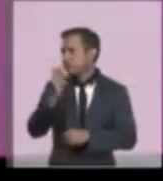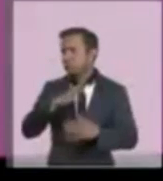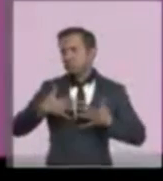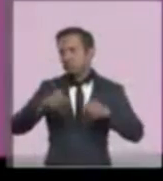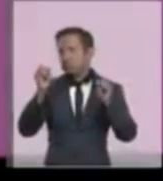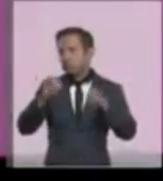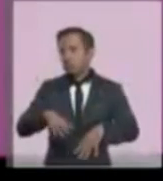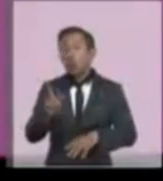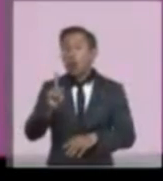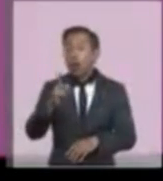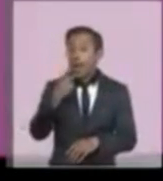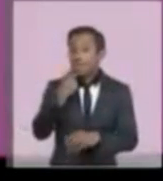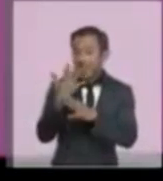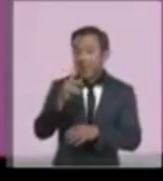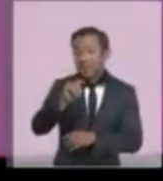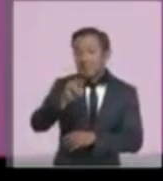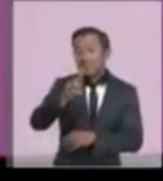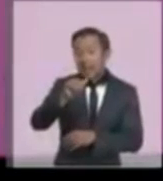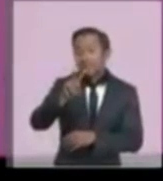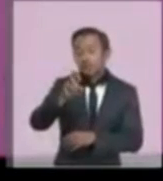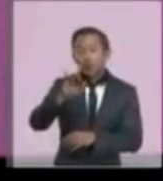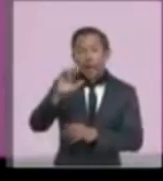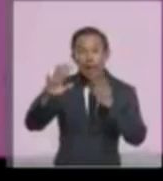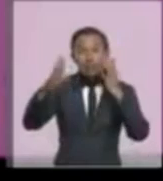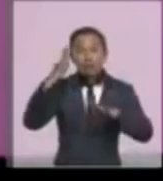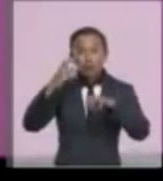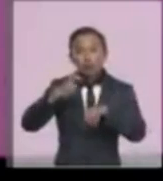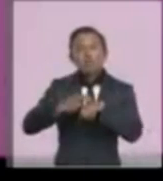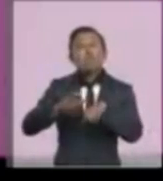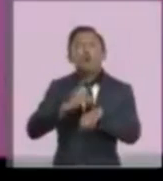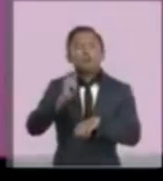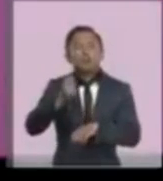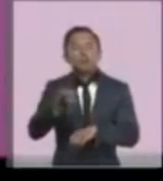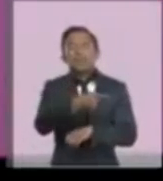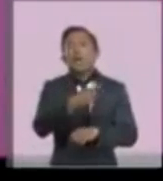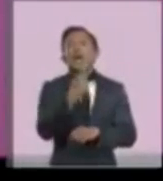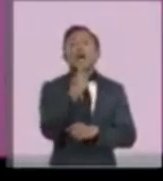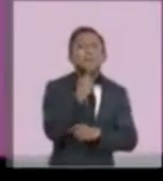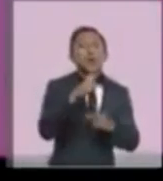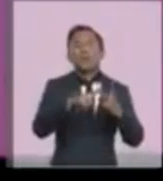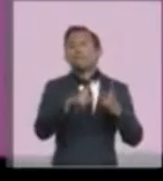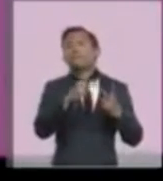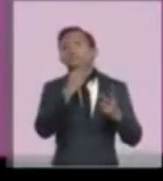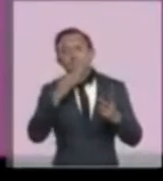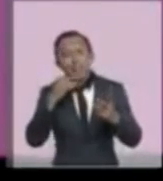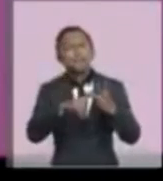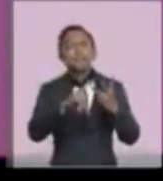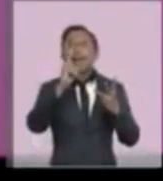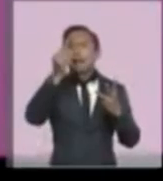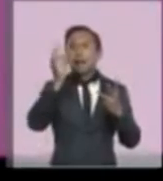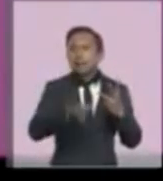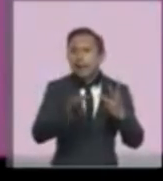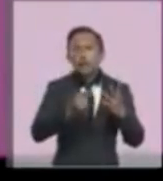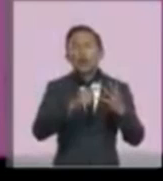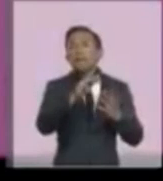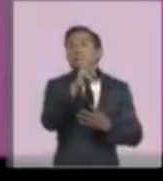nunca ponen todo lo que digo. Dije travesuras porque a lo mejor Andrés Manuel o Ricardo o Pepe Mido, Margarita, mandaron traviesos a